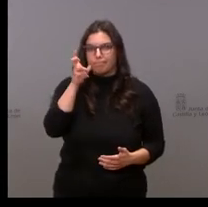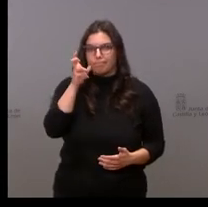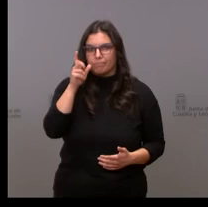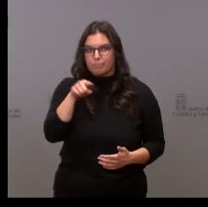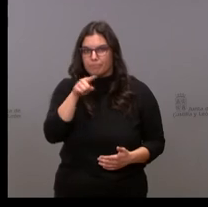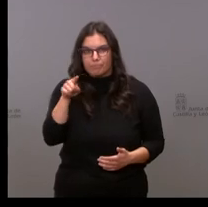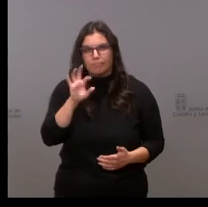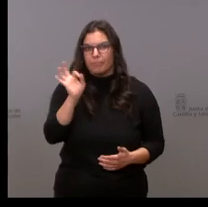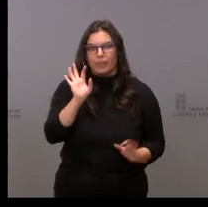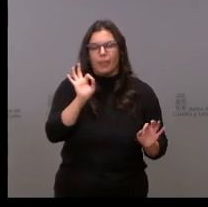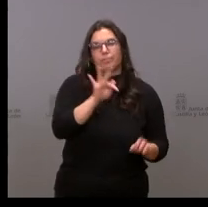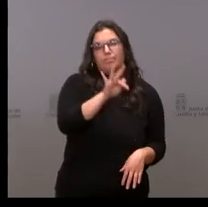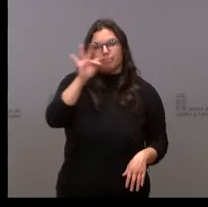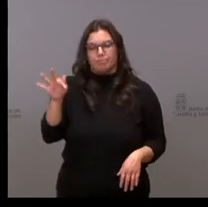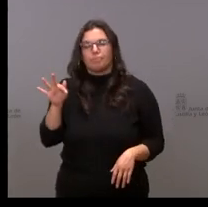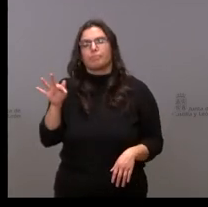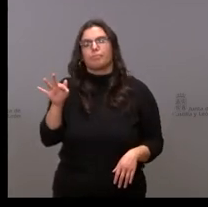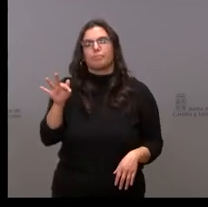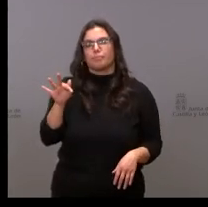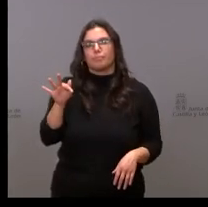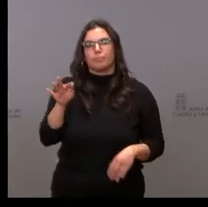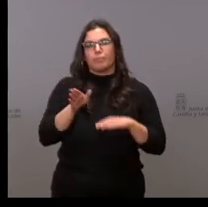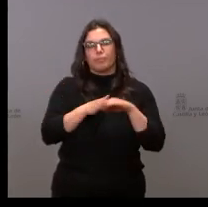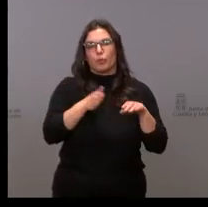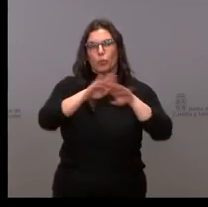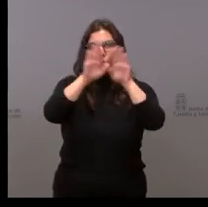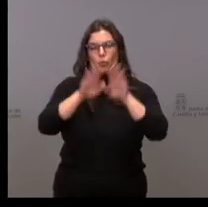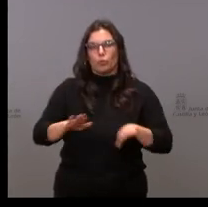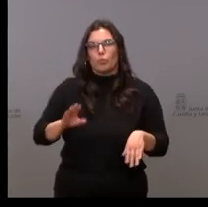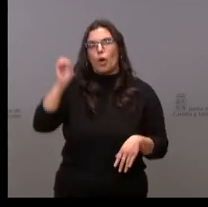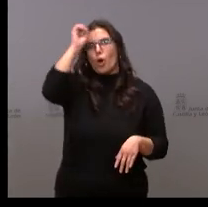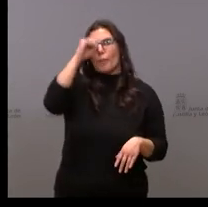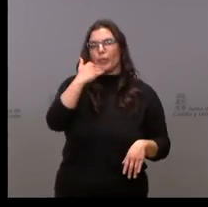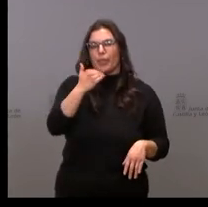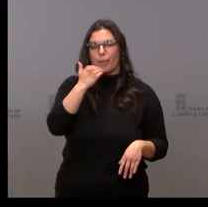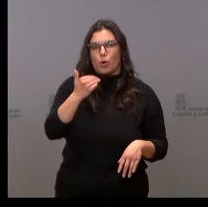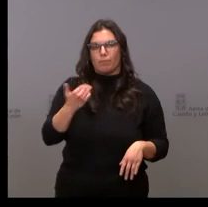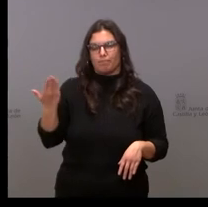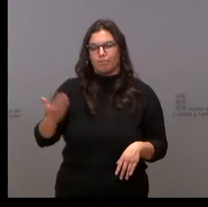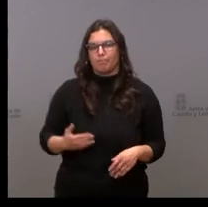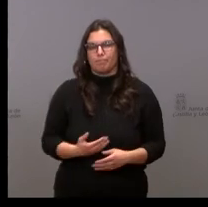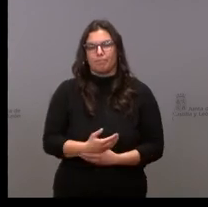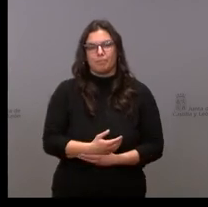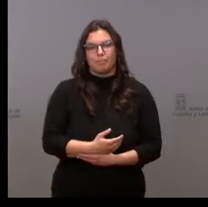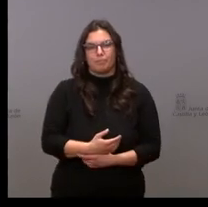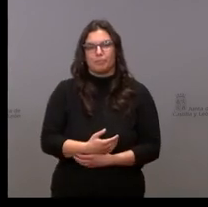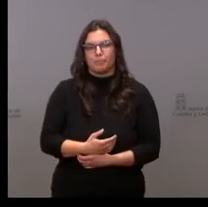pues entonces continuamos y lo hacemos ya cerrando con la opinión de zamora luis garrido cuando quieras